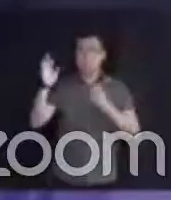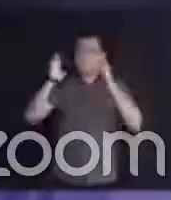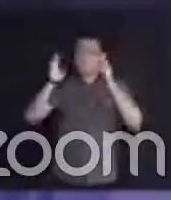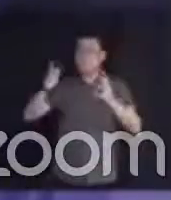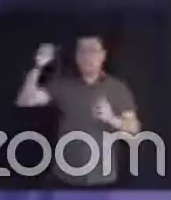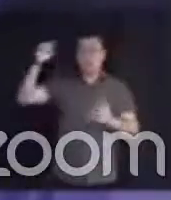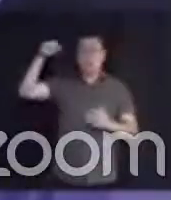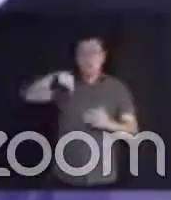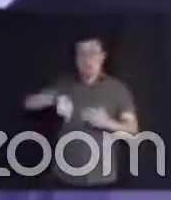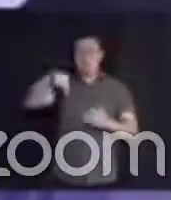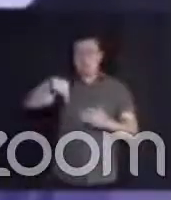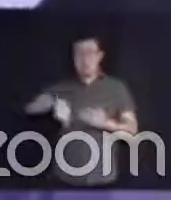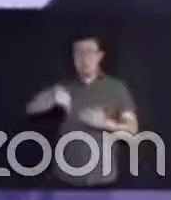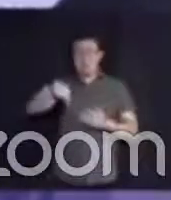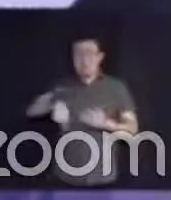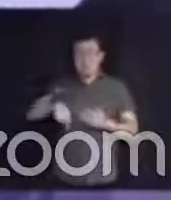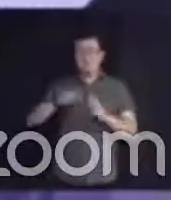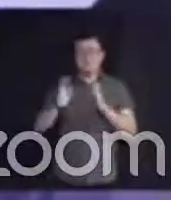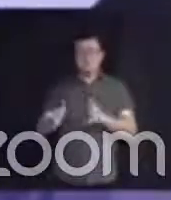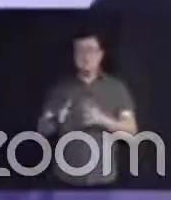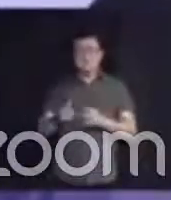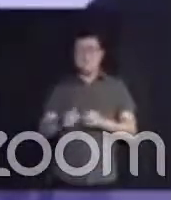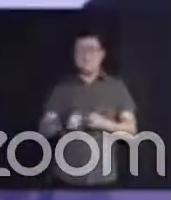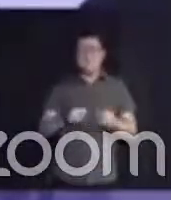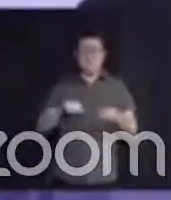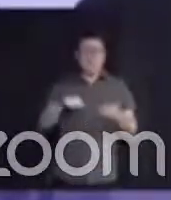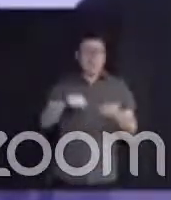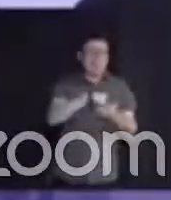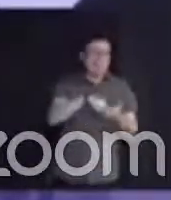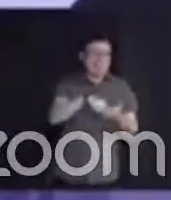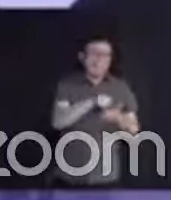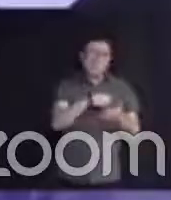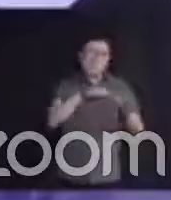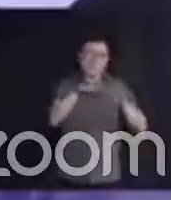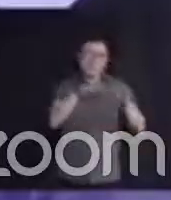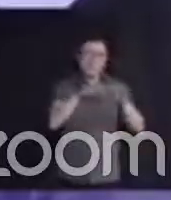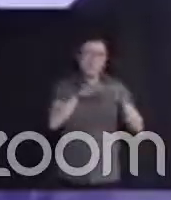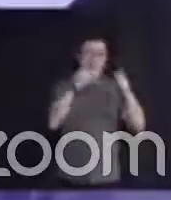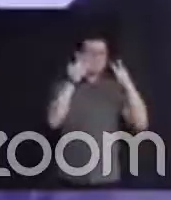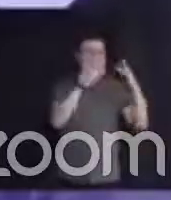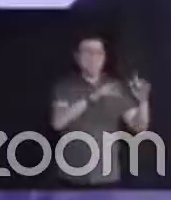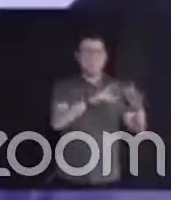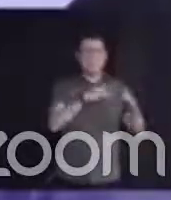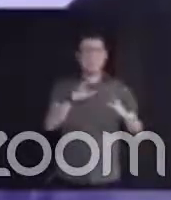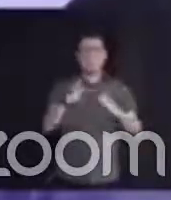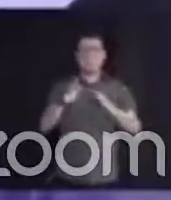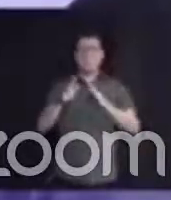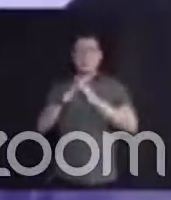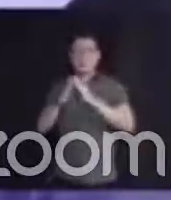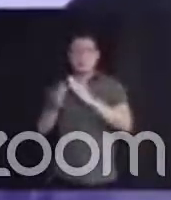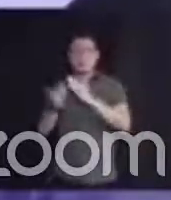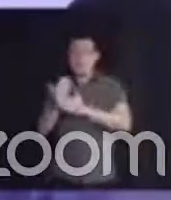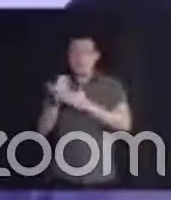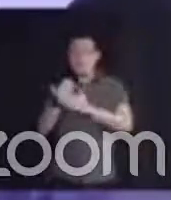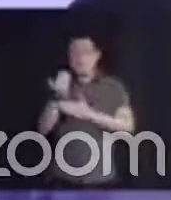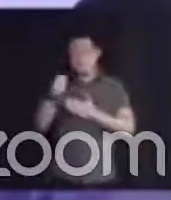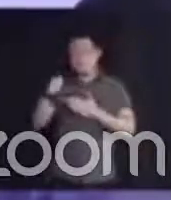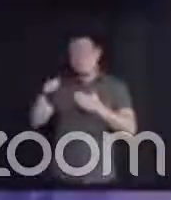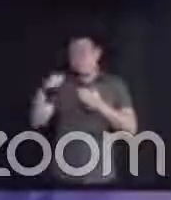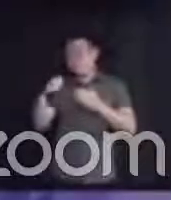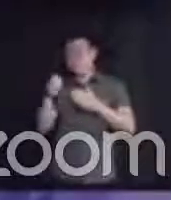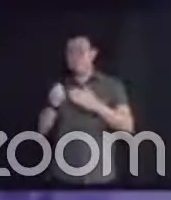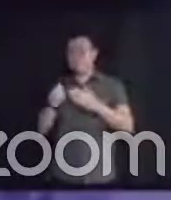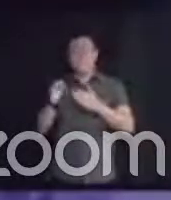estoy, ¿verdad? Dejé de trabajar, planchar camisas. Desayuno en las mañanas ya en mi casa,